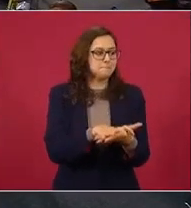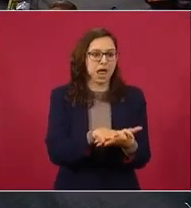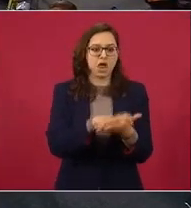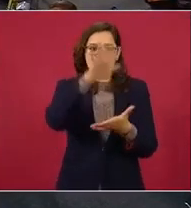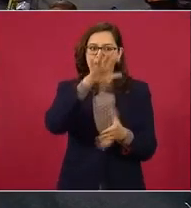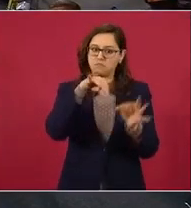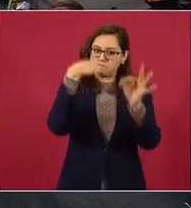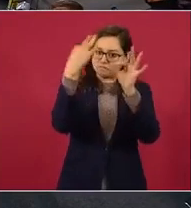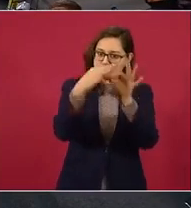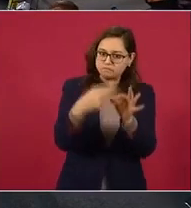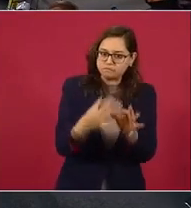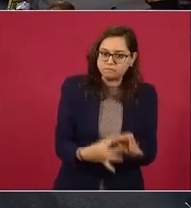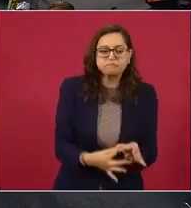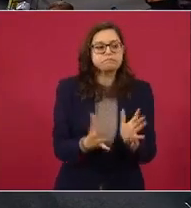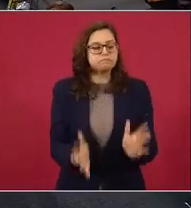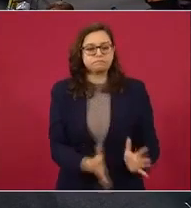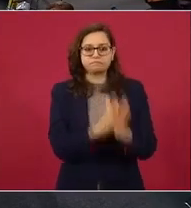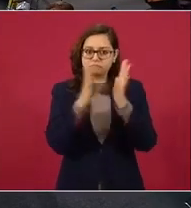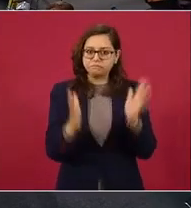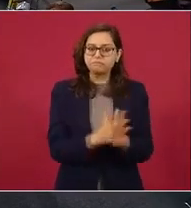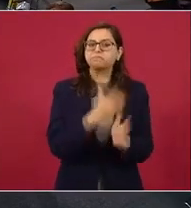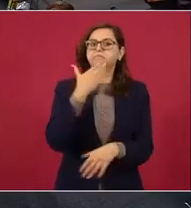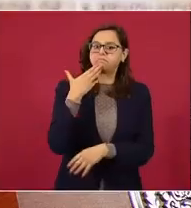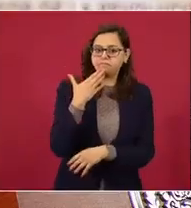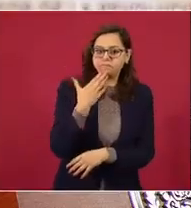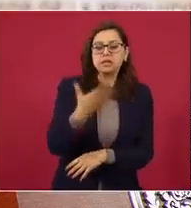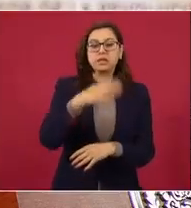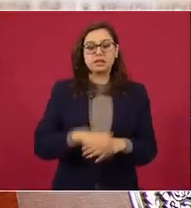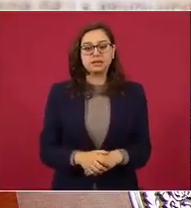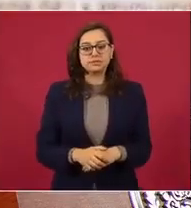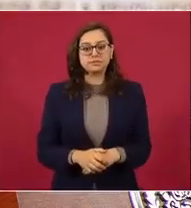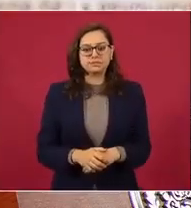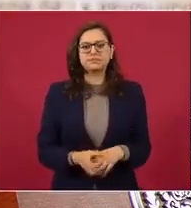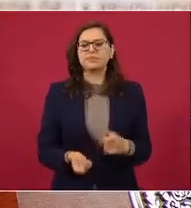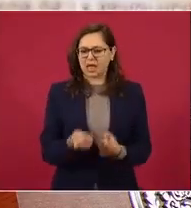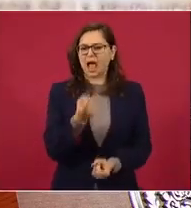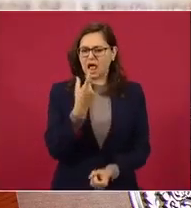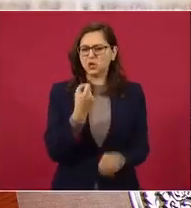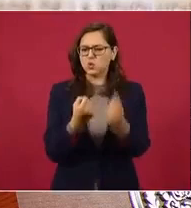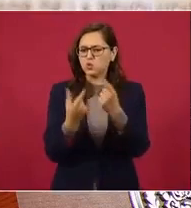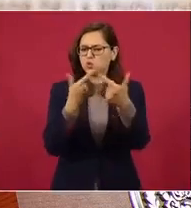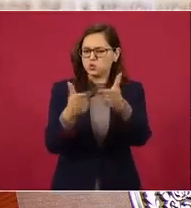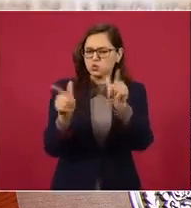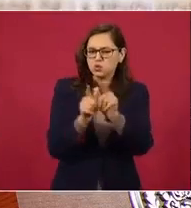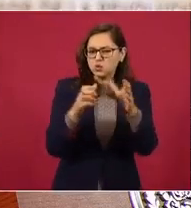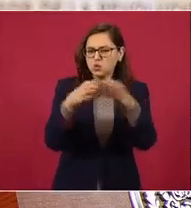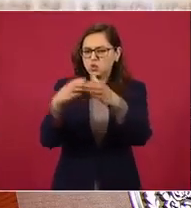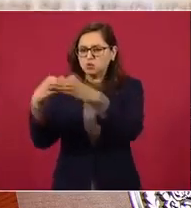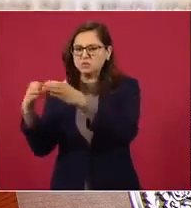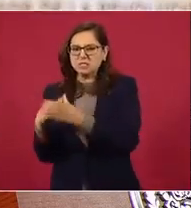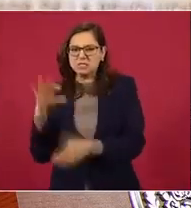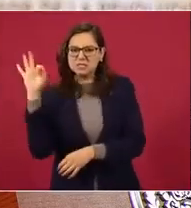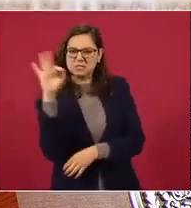participando. Y hubieron intentos de grupos conservadores,